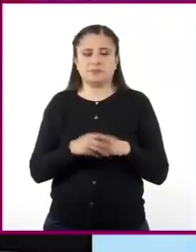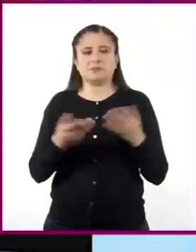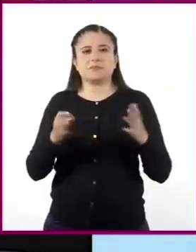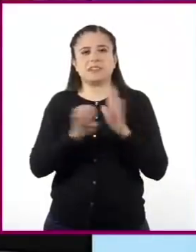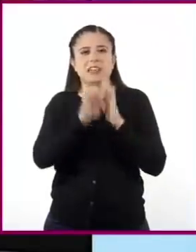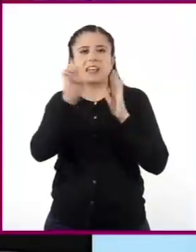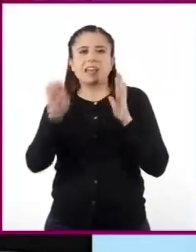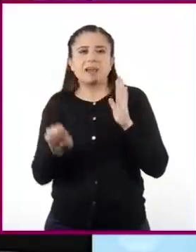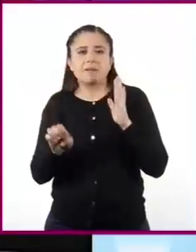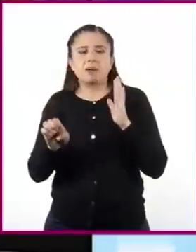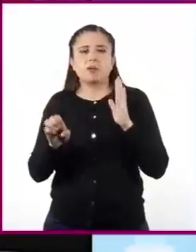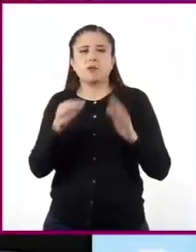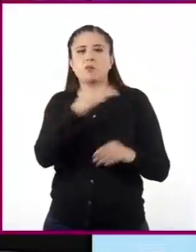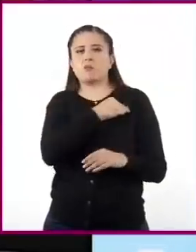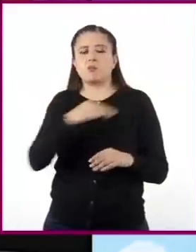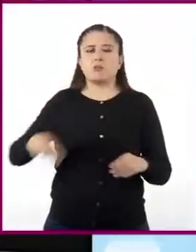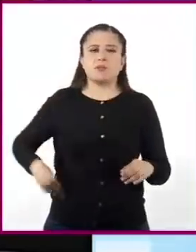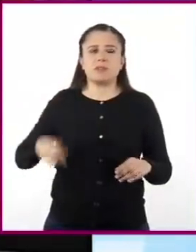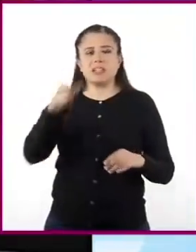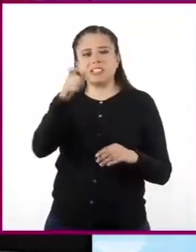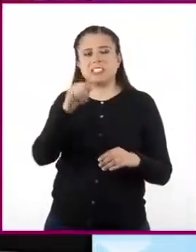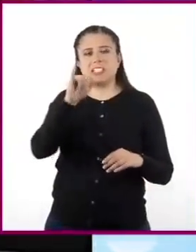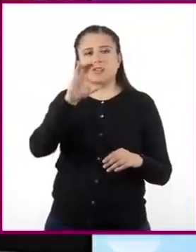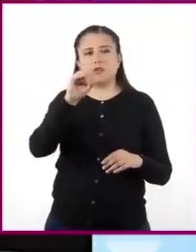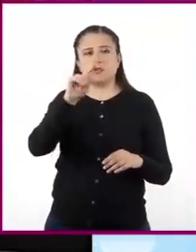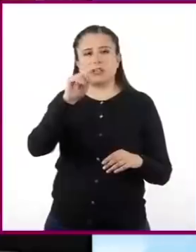Como ejemplo, mi municipio Chicontepec,